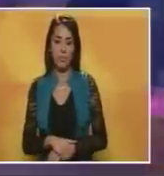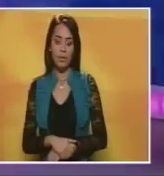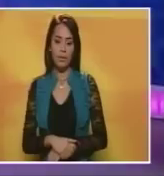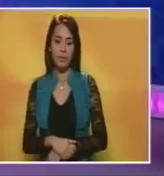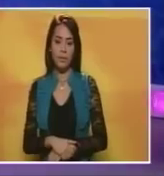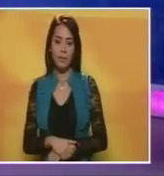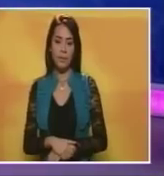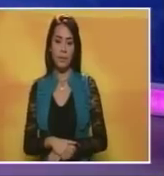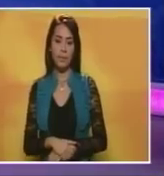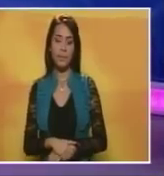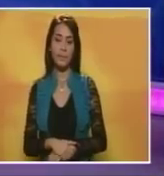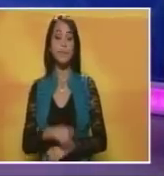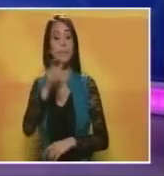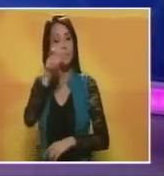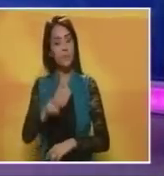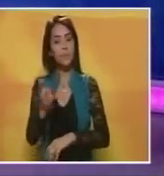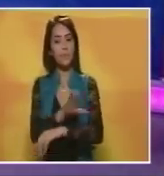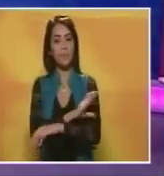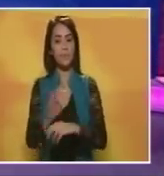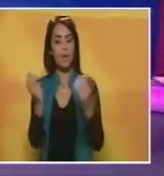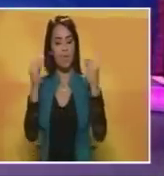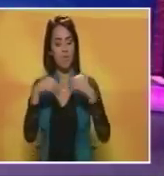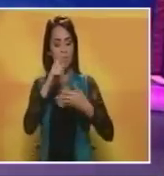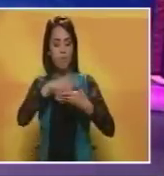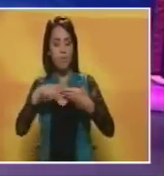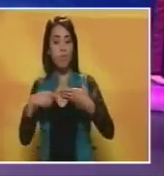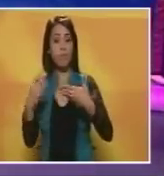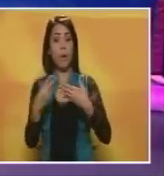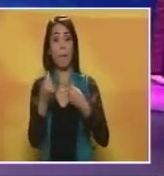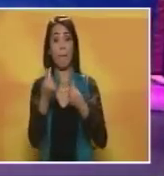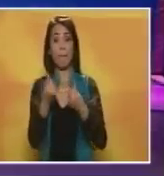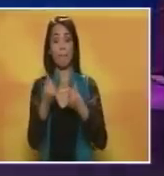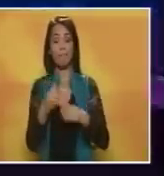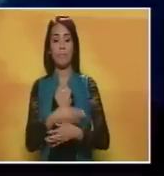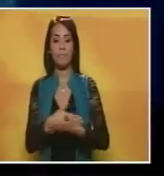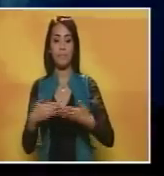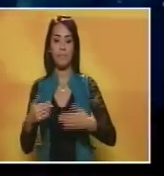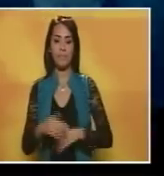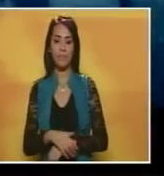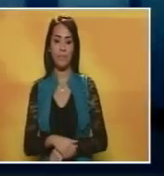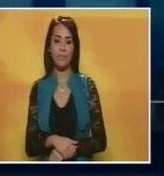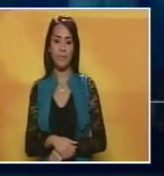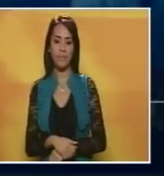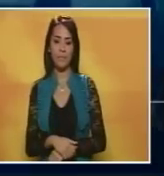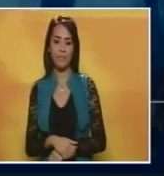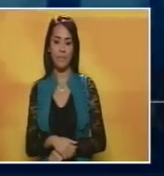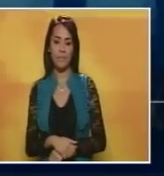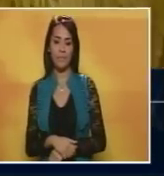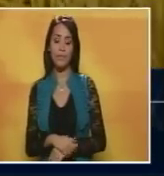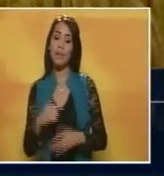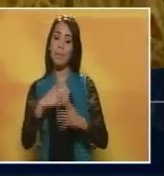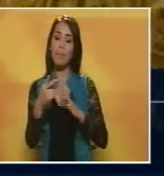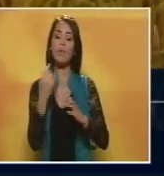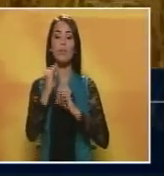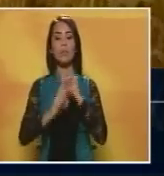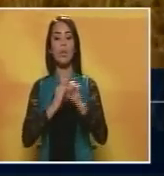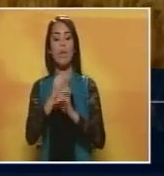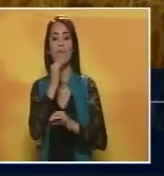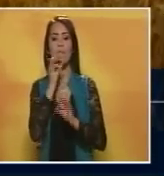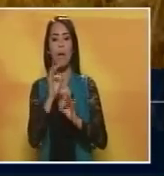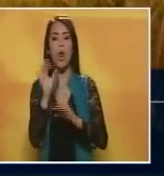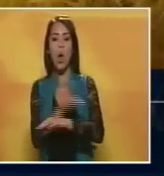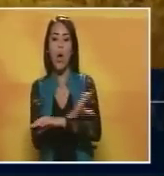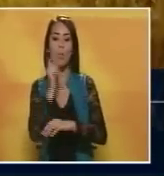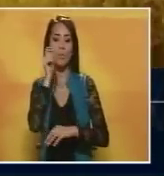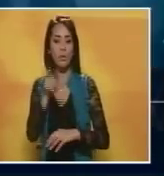seguimos con marc anthony quien firmó un acuerdo millonario por una gira de conciertos en medios internacionales reseñaron que el cantante